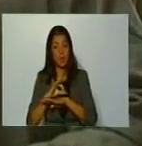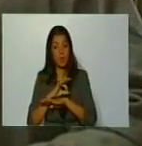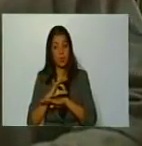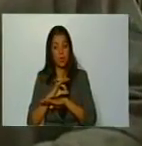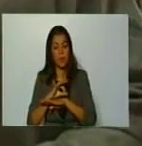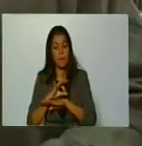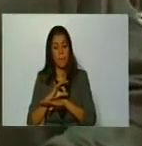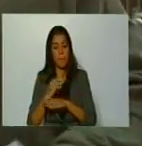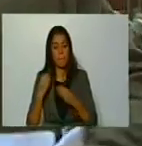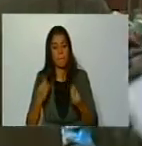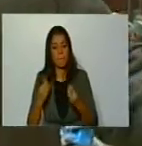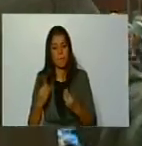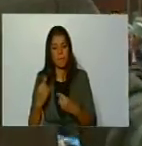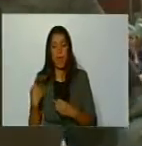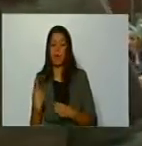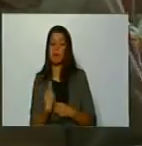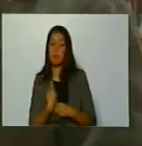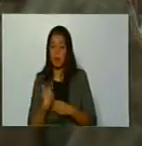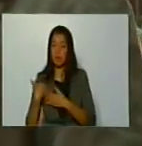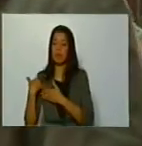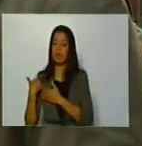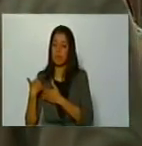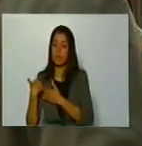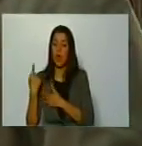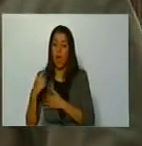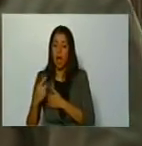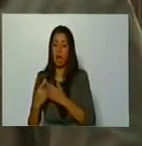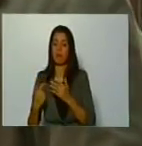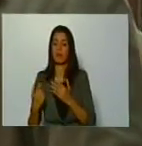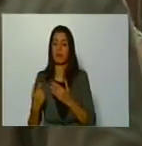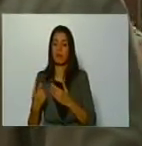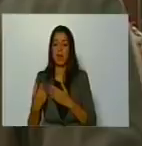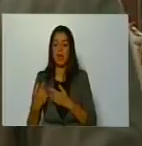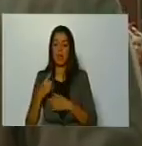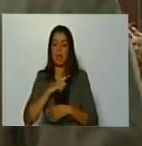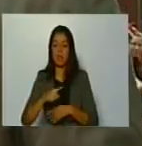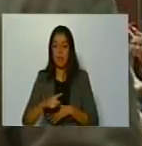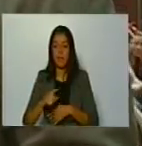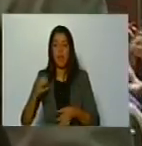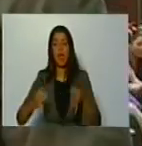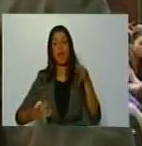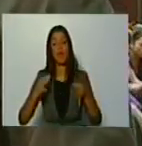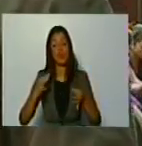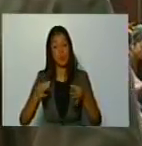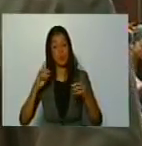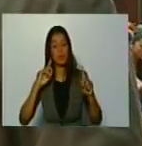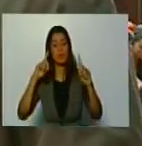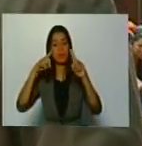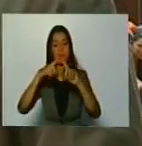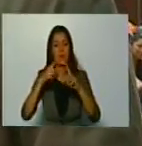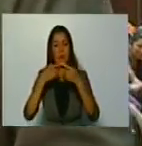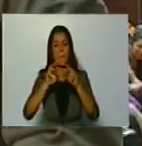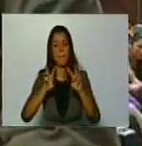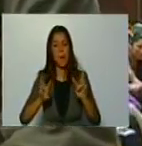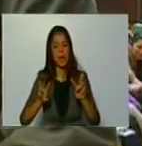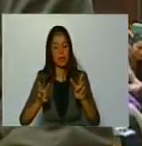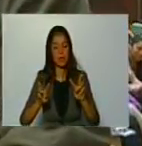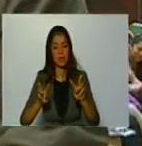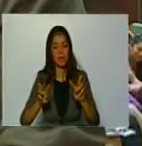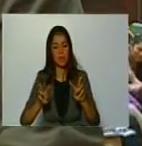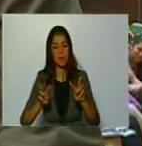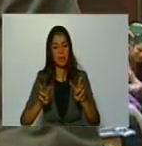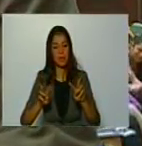para las cuales, una de las cuales fue encomendada, actuar en nombre de la paz. Ah, perdón, yo le decía